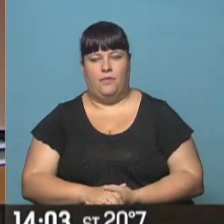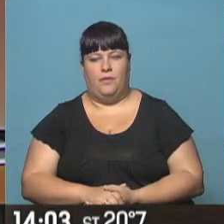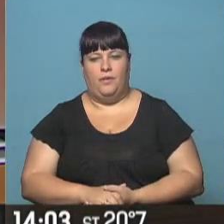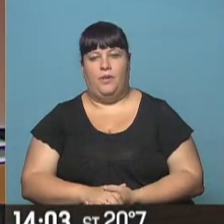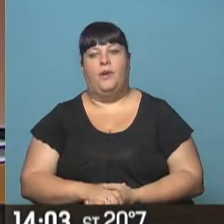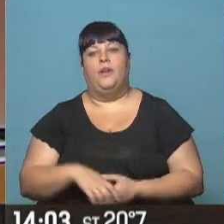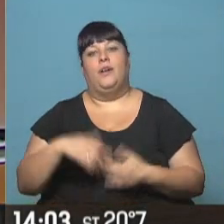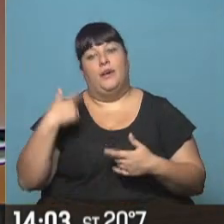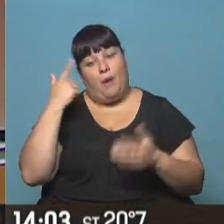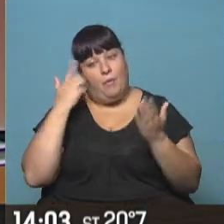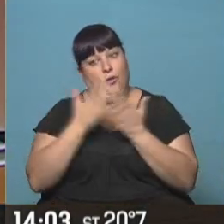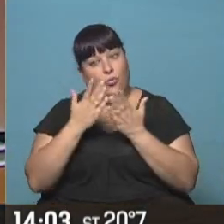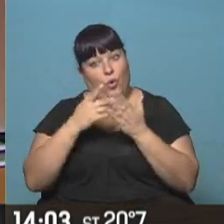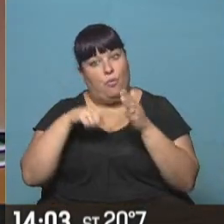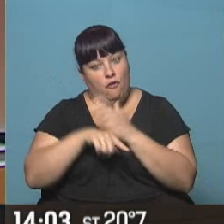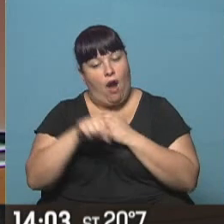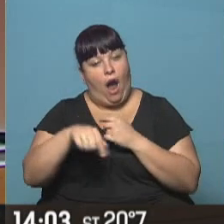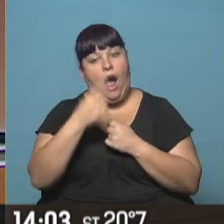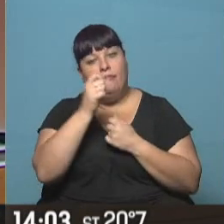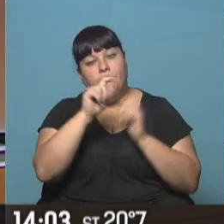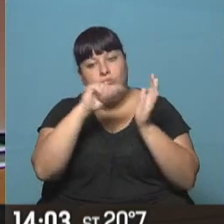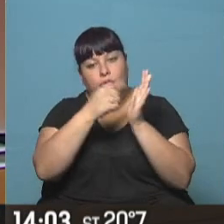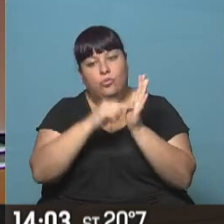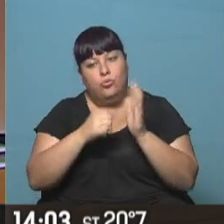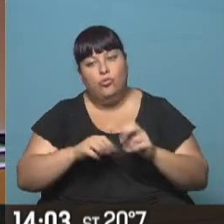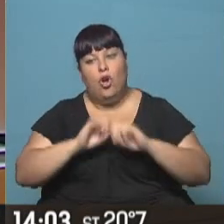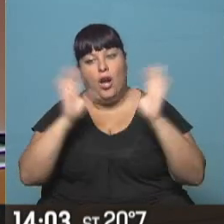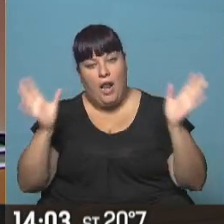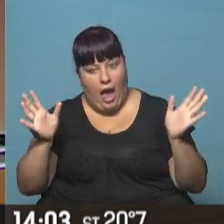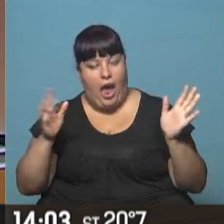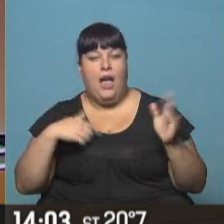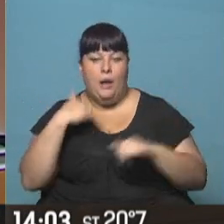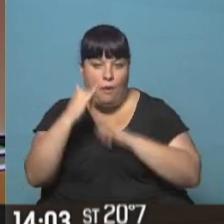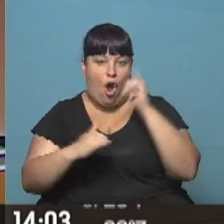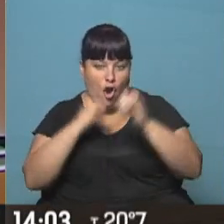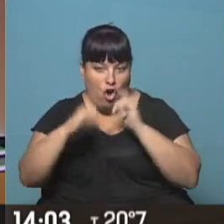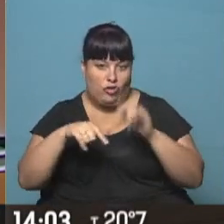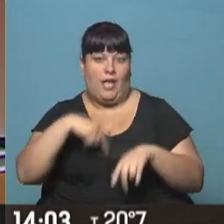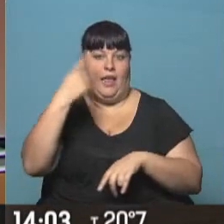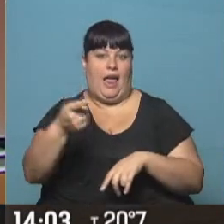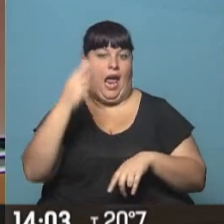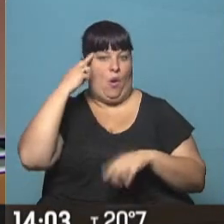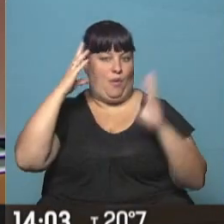Habrá mucho que analizar, ¿verdad? Cada uno de los detalles. Se los iremos contando. En nuestra edición